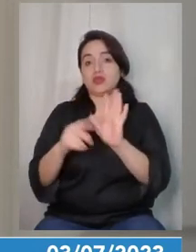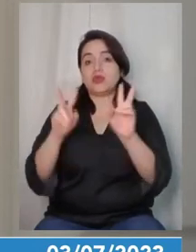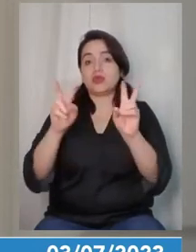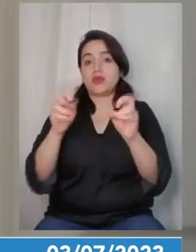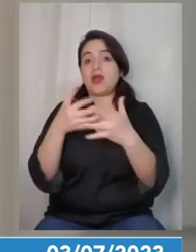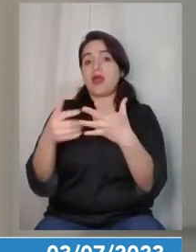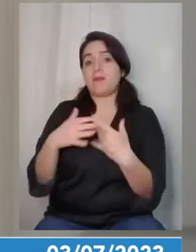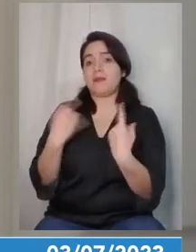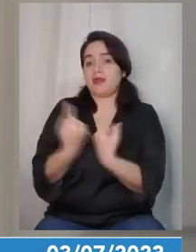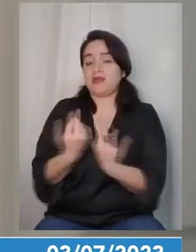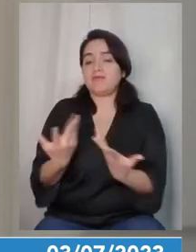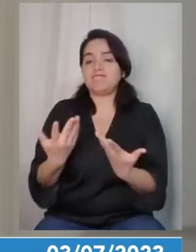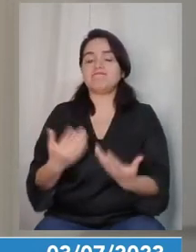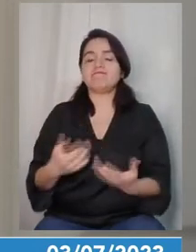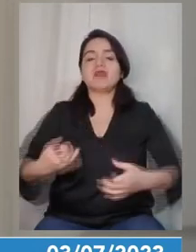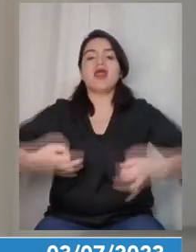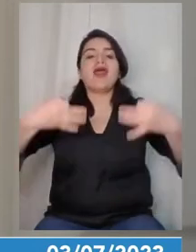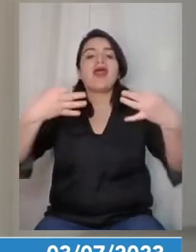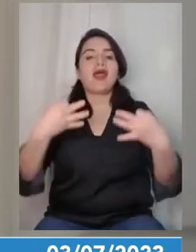esta oportunidad tiene